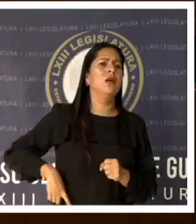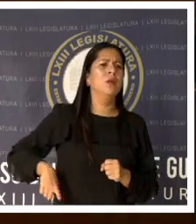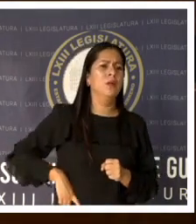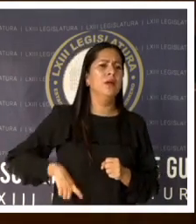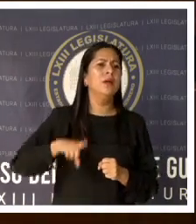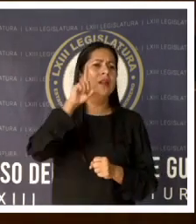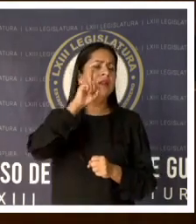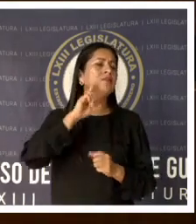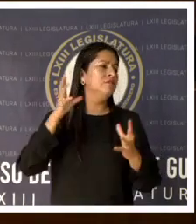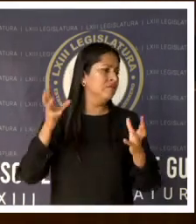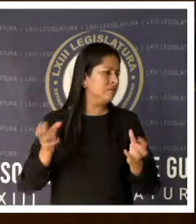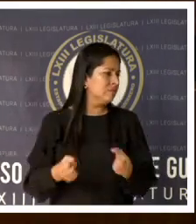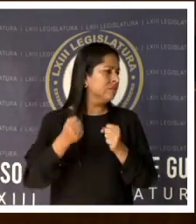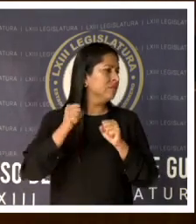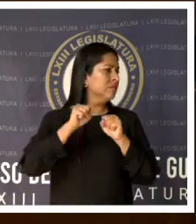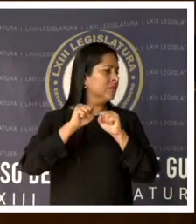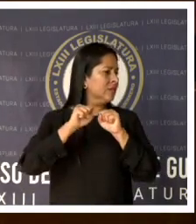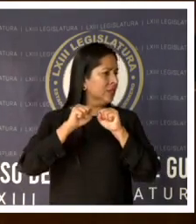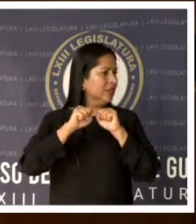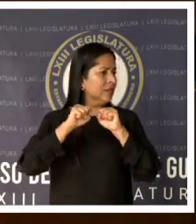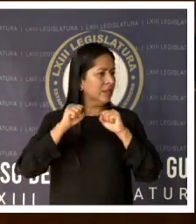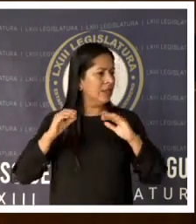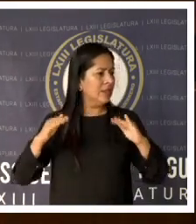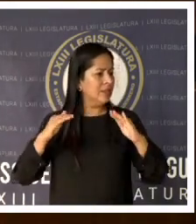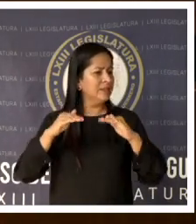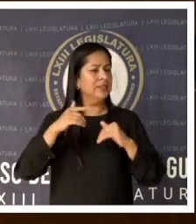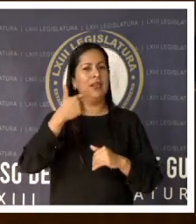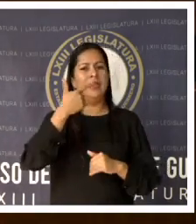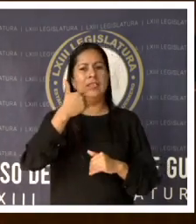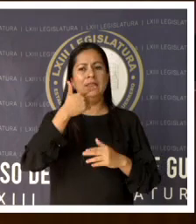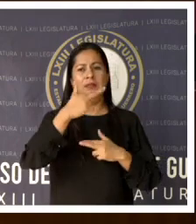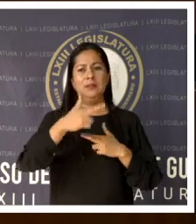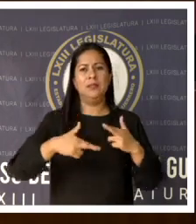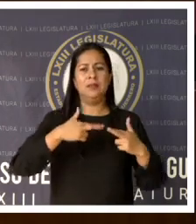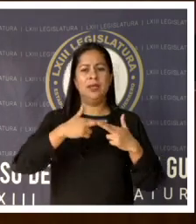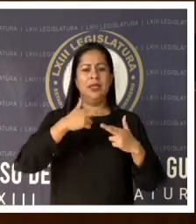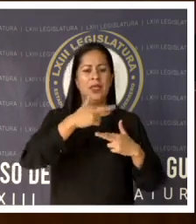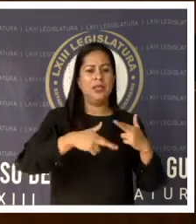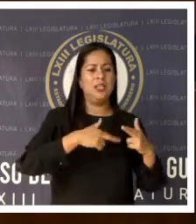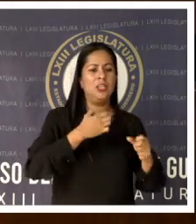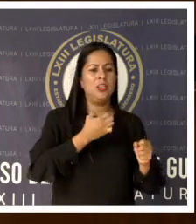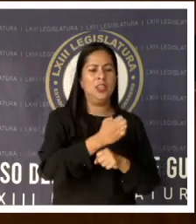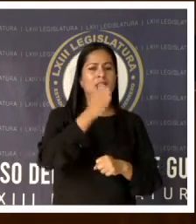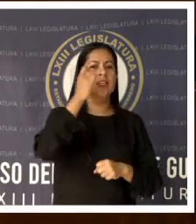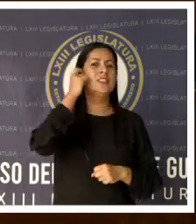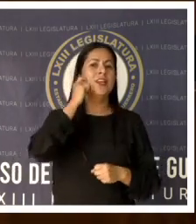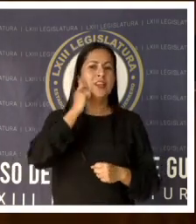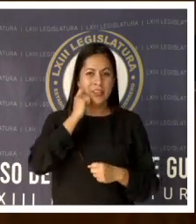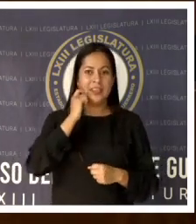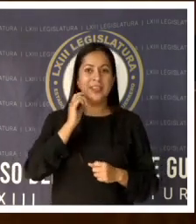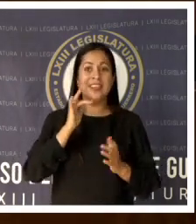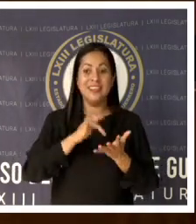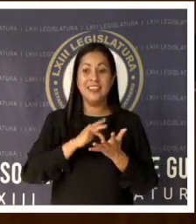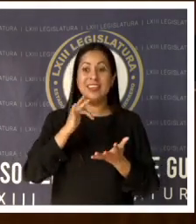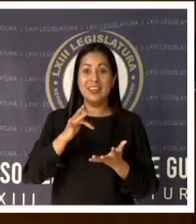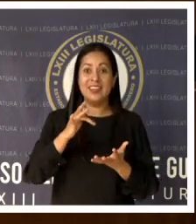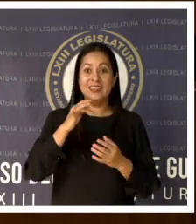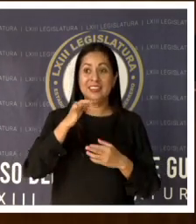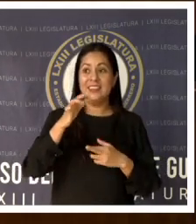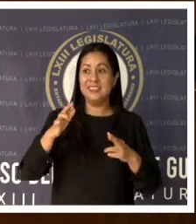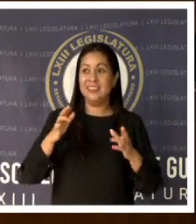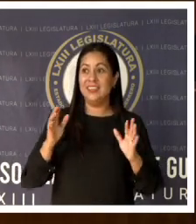que la sierra fuera la octava región de nuestro estado y gracias a eso hoy la sierra va a tener